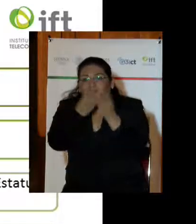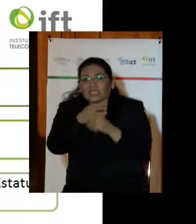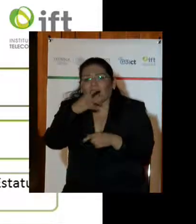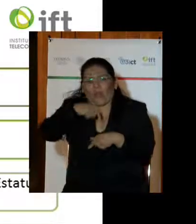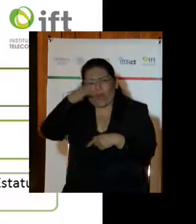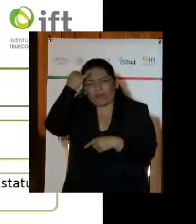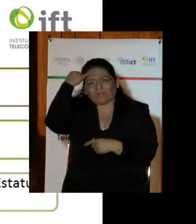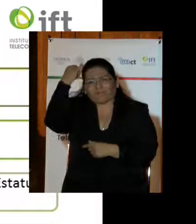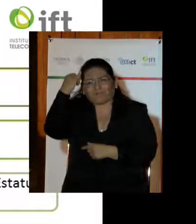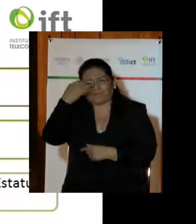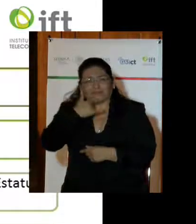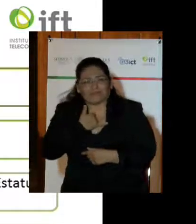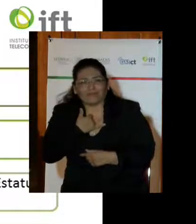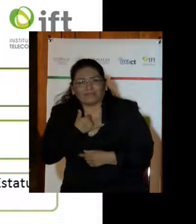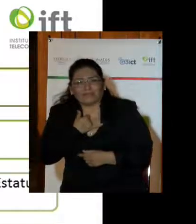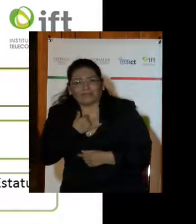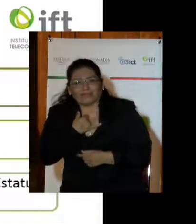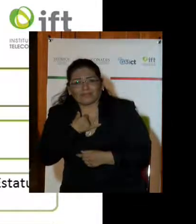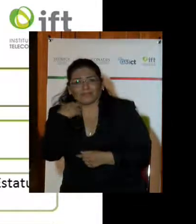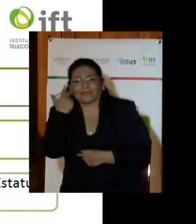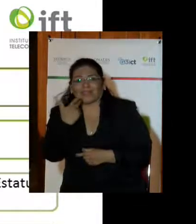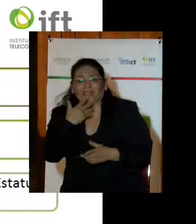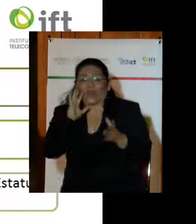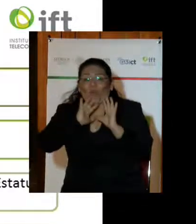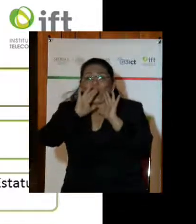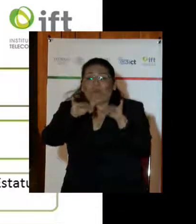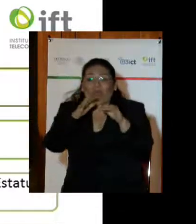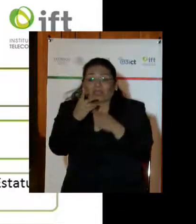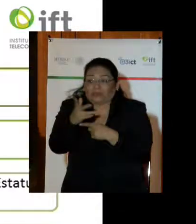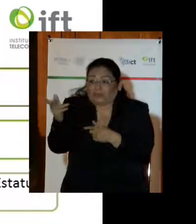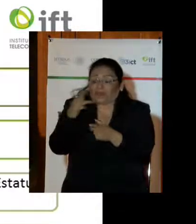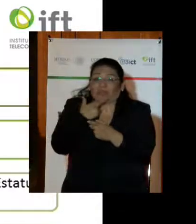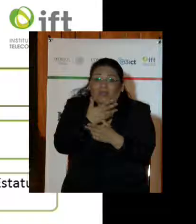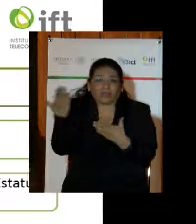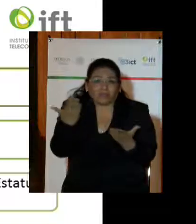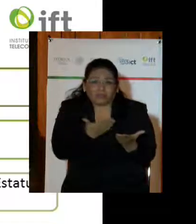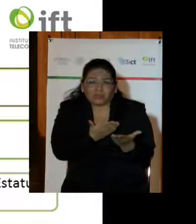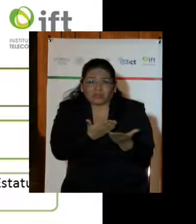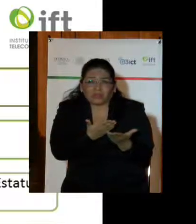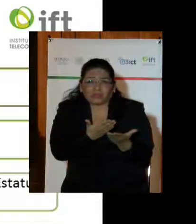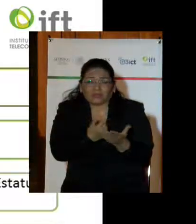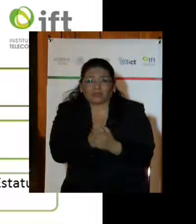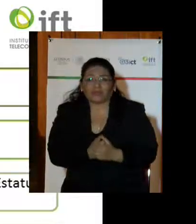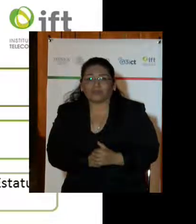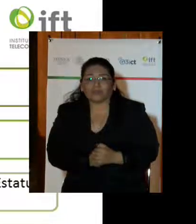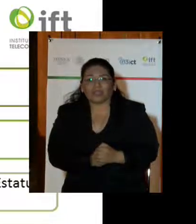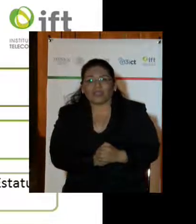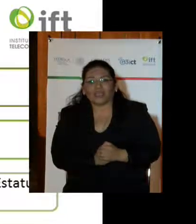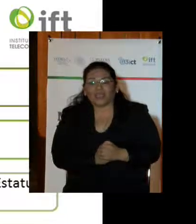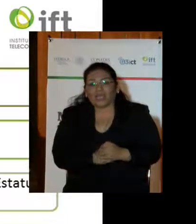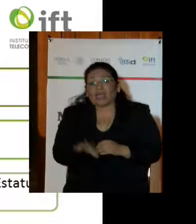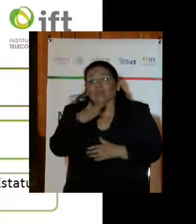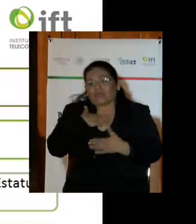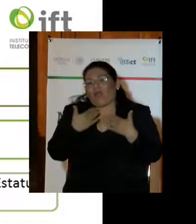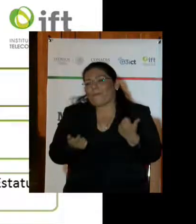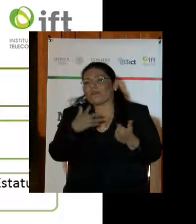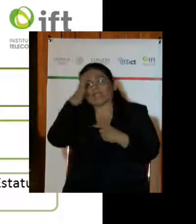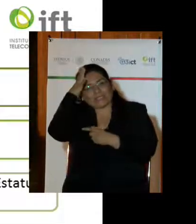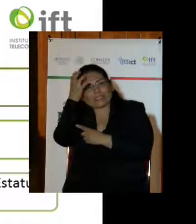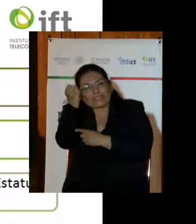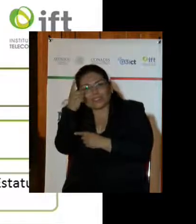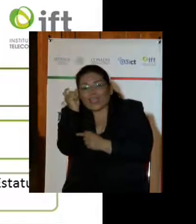imagínense, si yo quiero contratar un servicio y, o sea, de por sí entender el contrato es